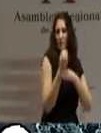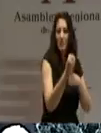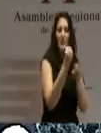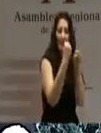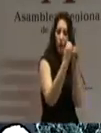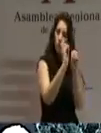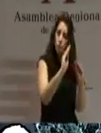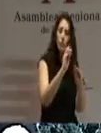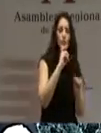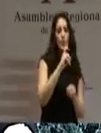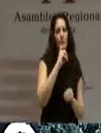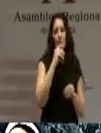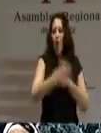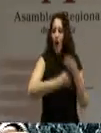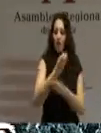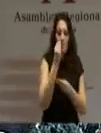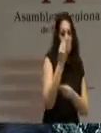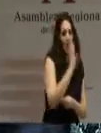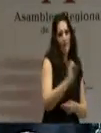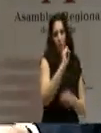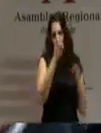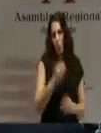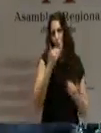difícil, pero que lo va a hacer magníficamente. Muchas gracias.